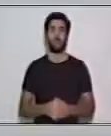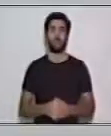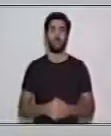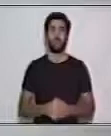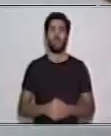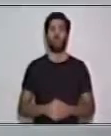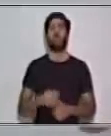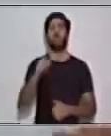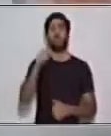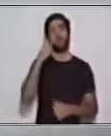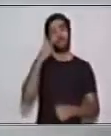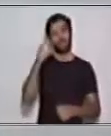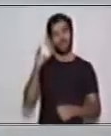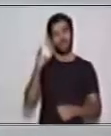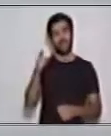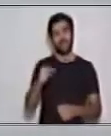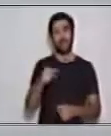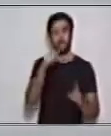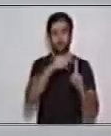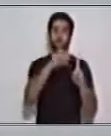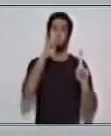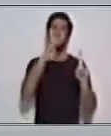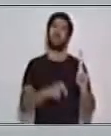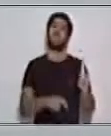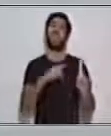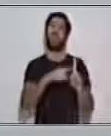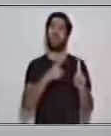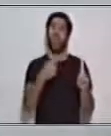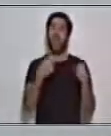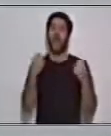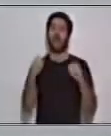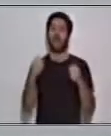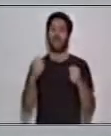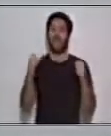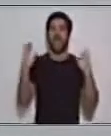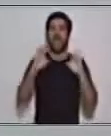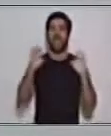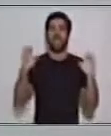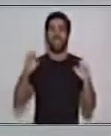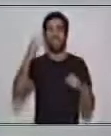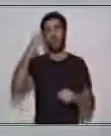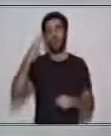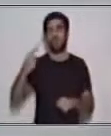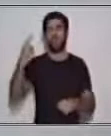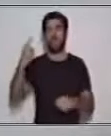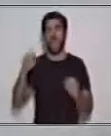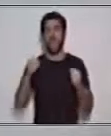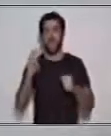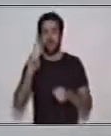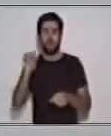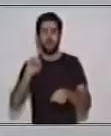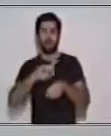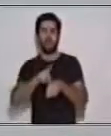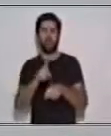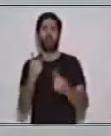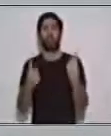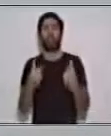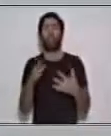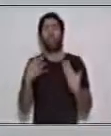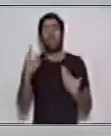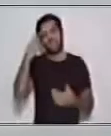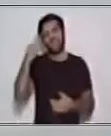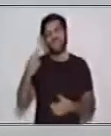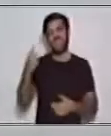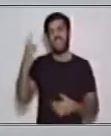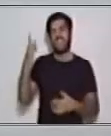¿Qué día de la semana esta persona hizo 20 minutos de ejercicio? ¿Qué día de la